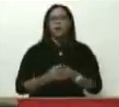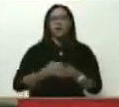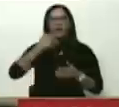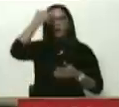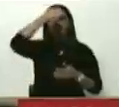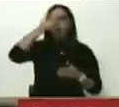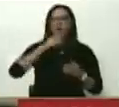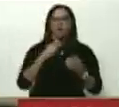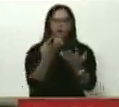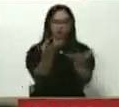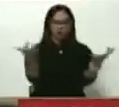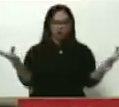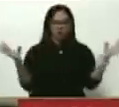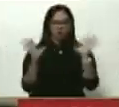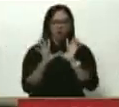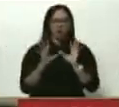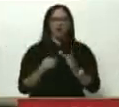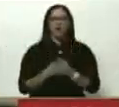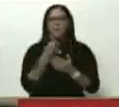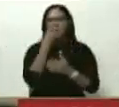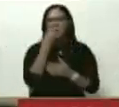el Palacio de Miraflores?